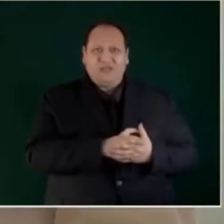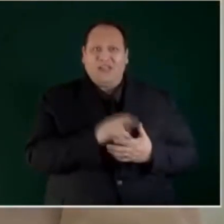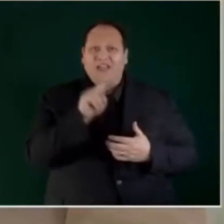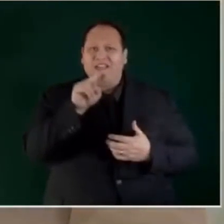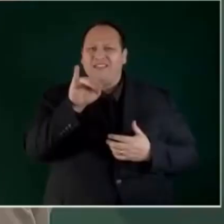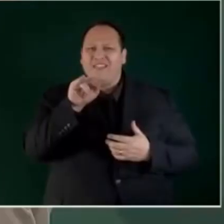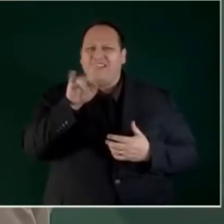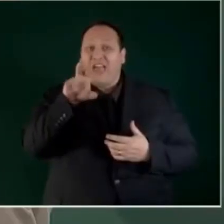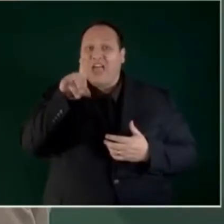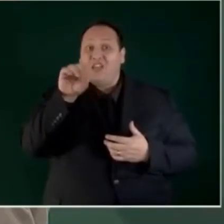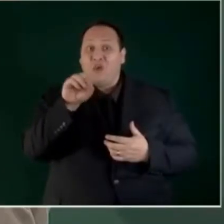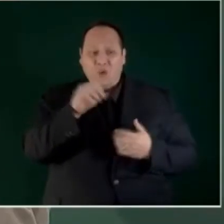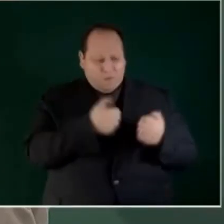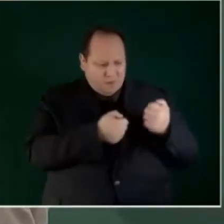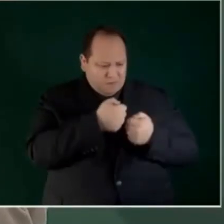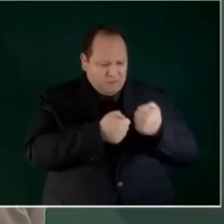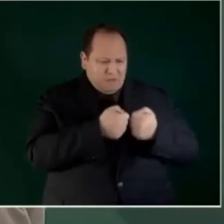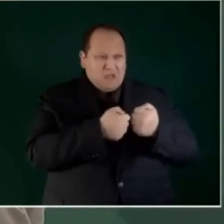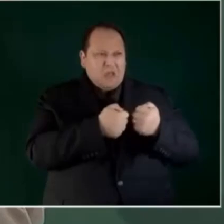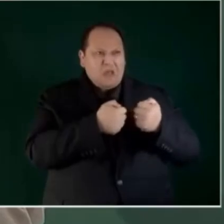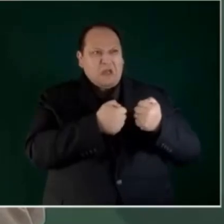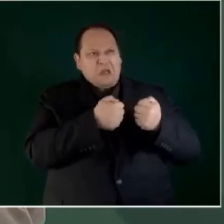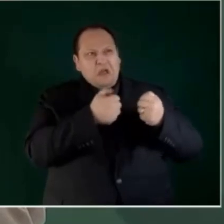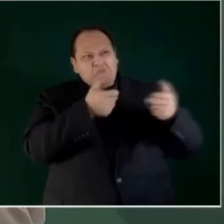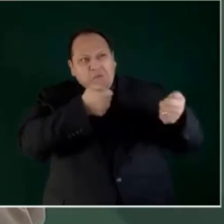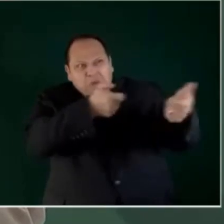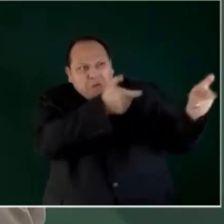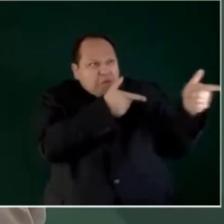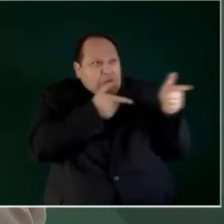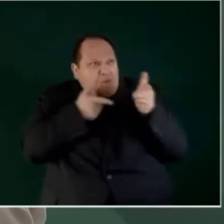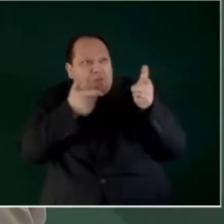Nintendo, pura violencia.